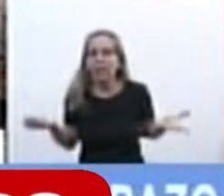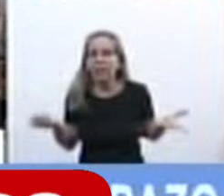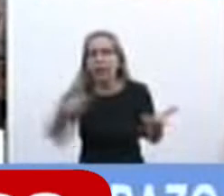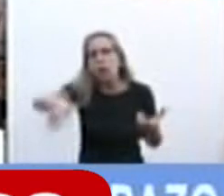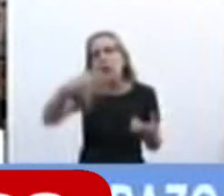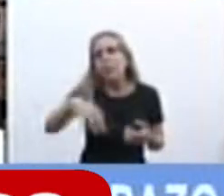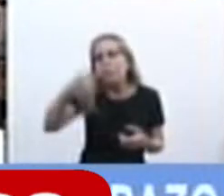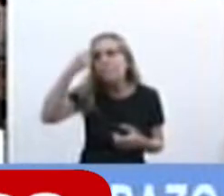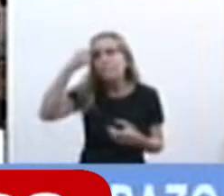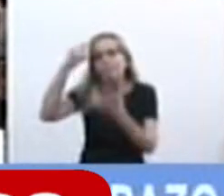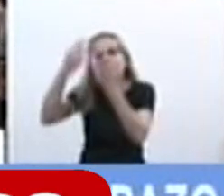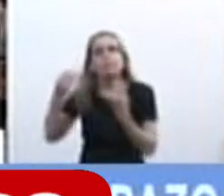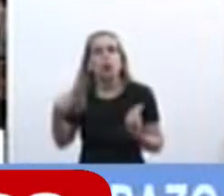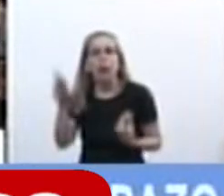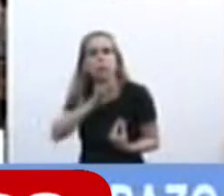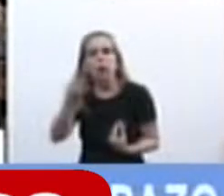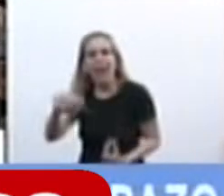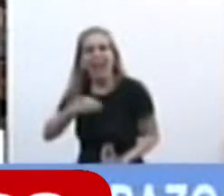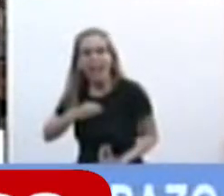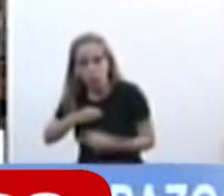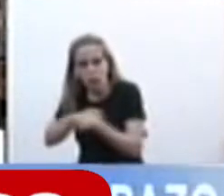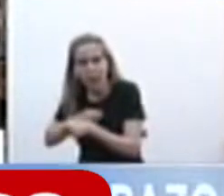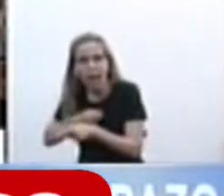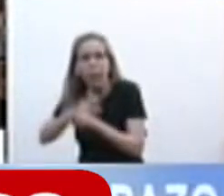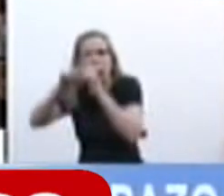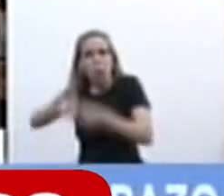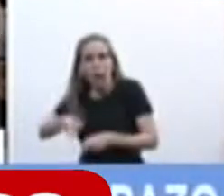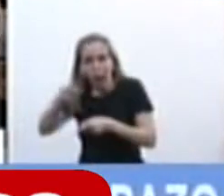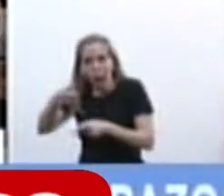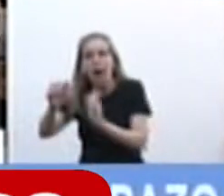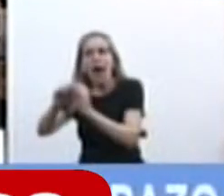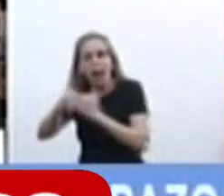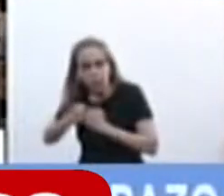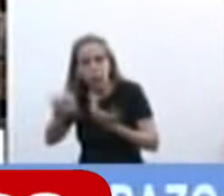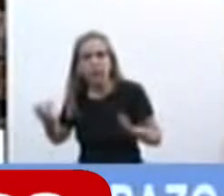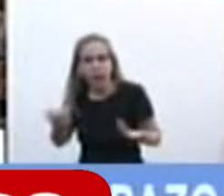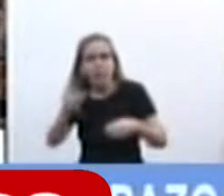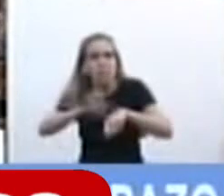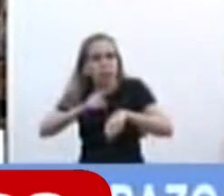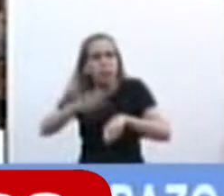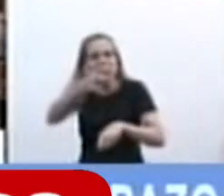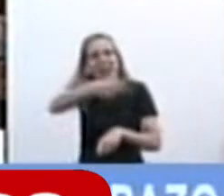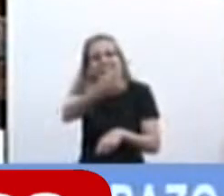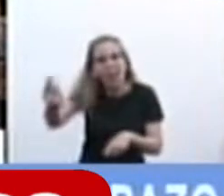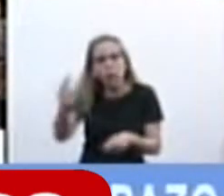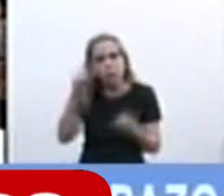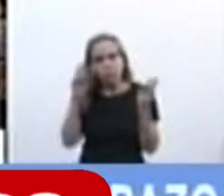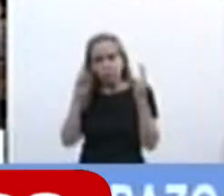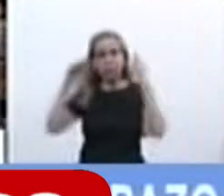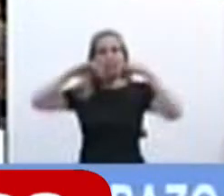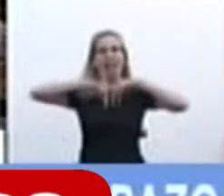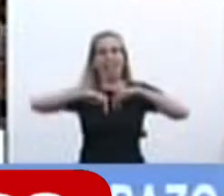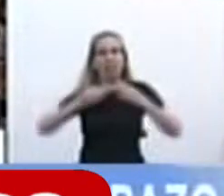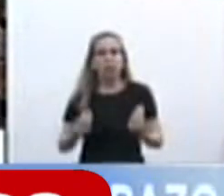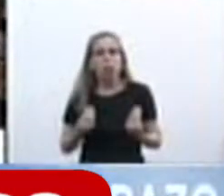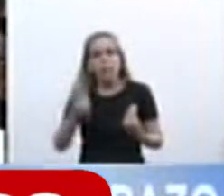qué nuestras mujeres católicas abortan? ¿No será hora de mirarnos hacia adentro y de